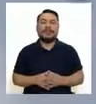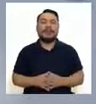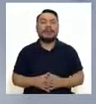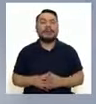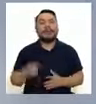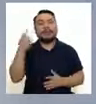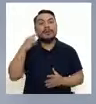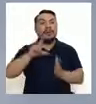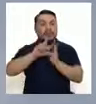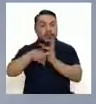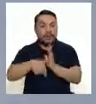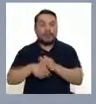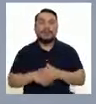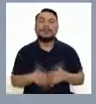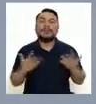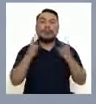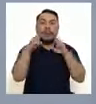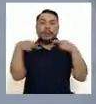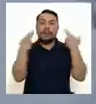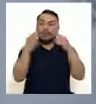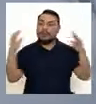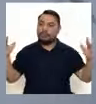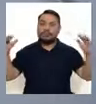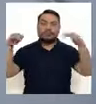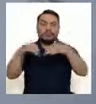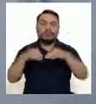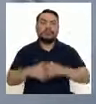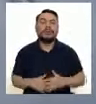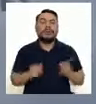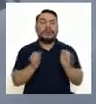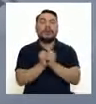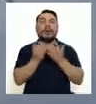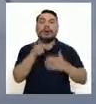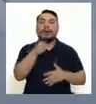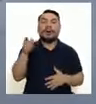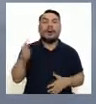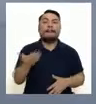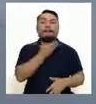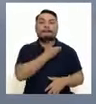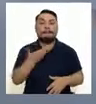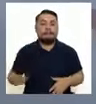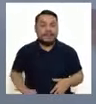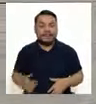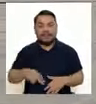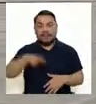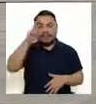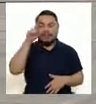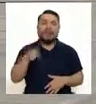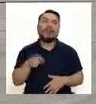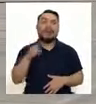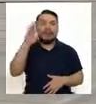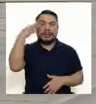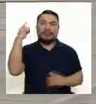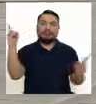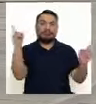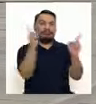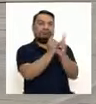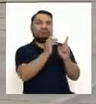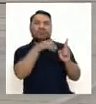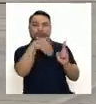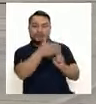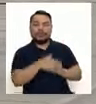para luego reunirse con la presidenta de la República, Dina